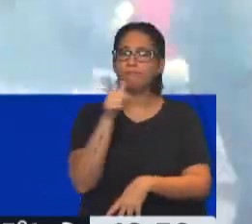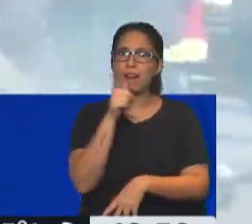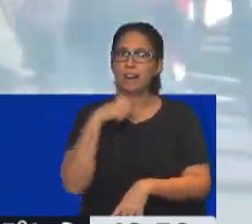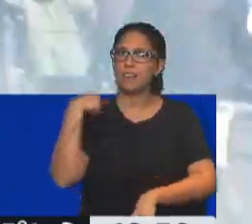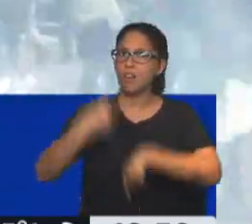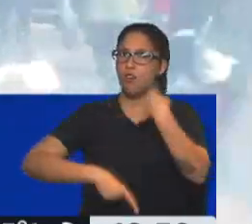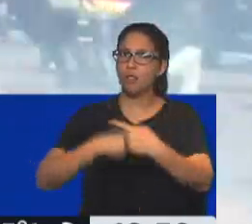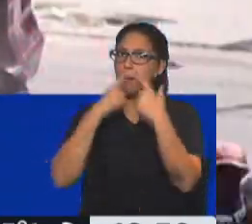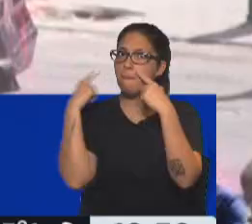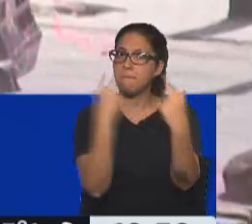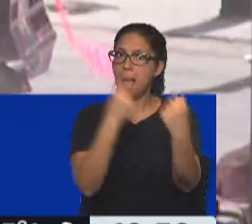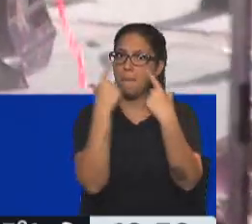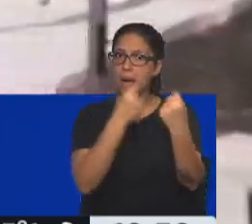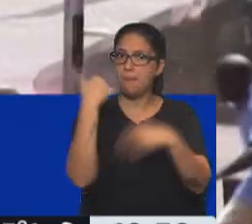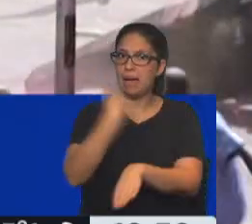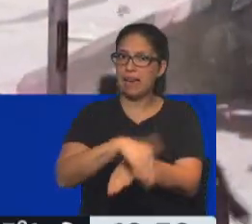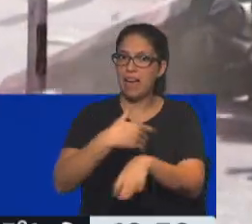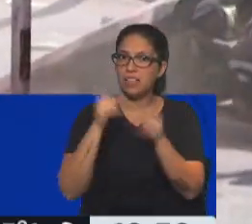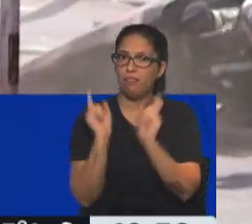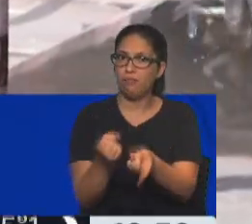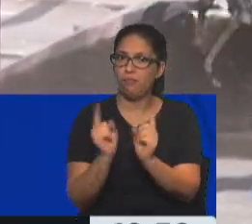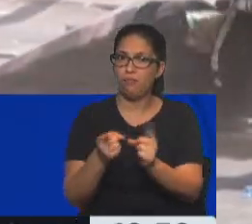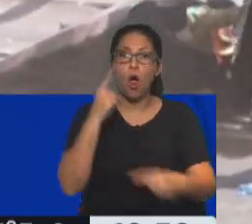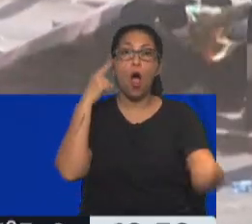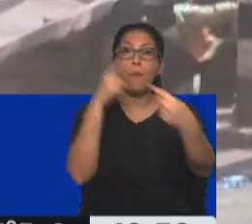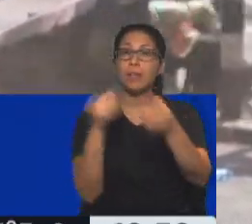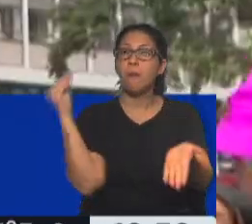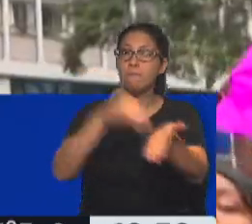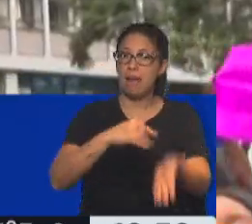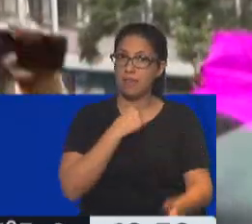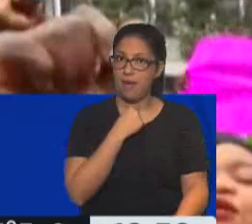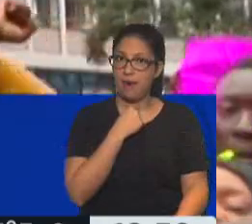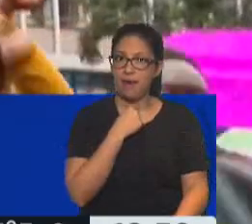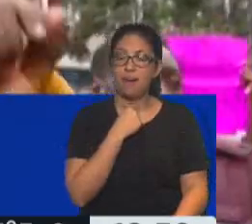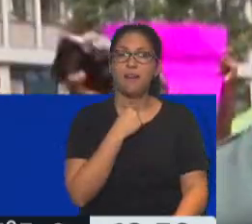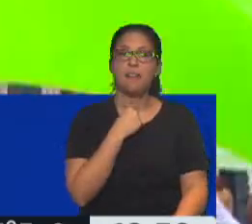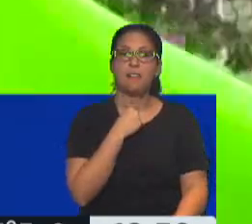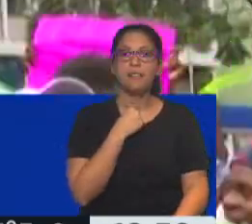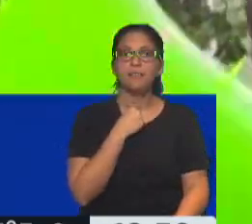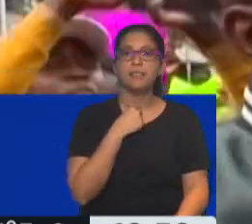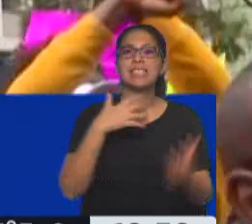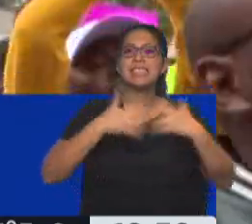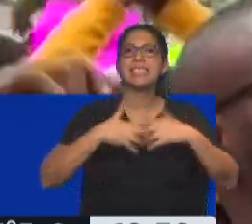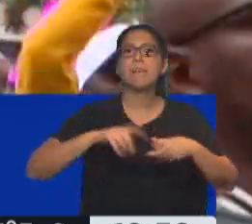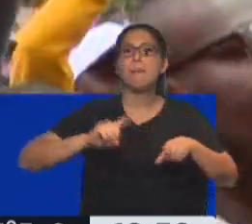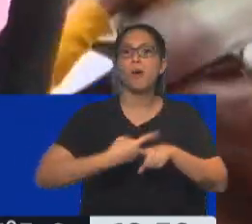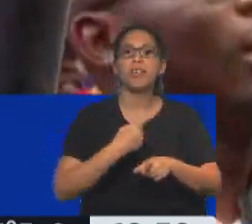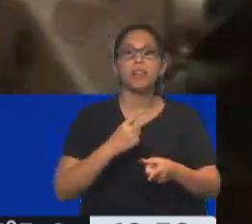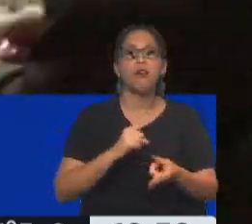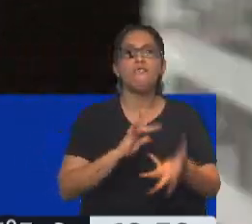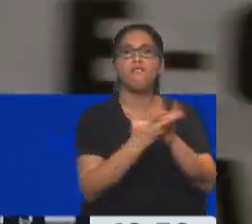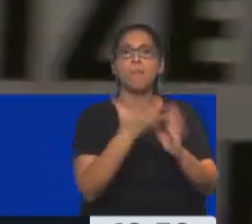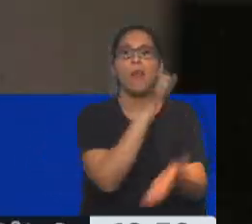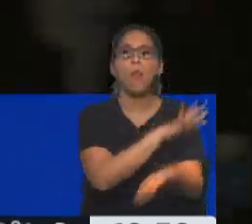la demanda de las calles, que ahora buscan un objetivo más ambicioso: la construcción de un nuevo sistema político que los represente